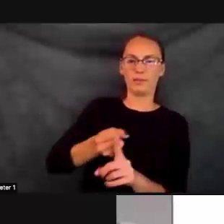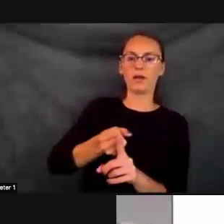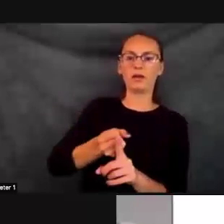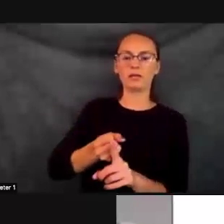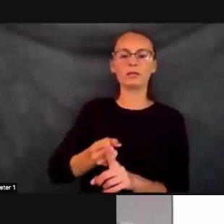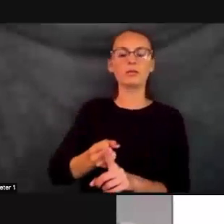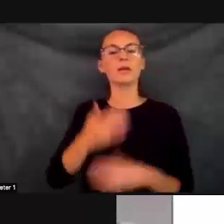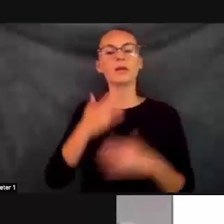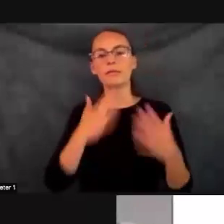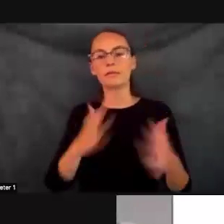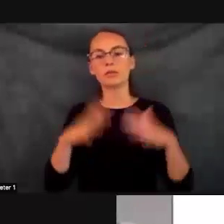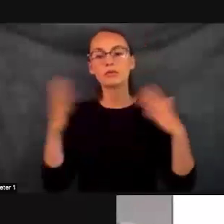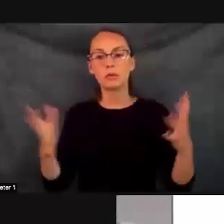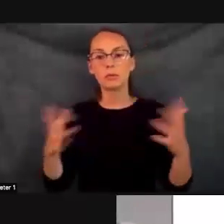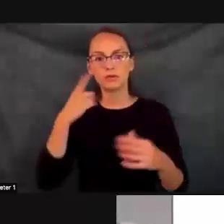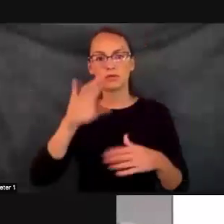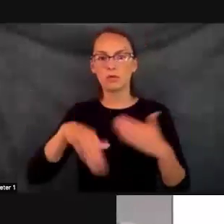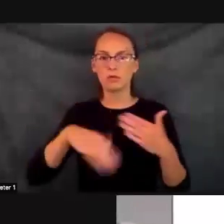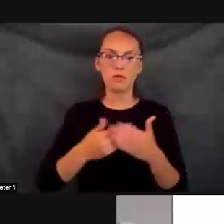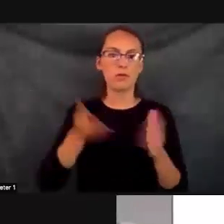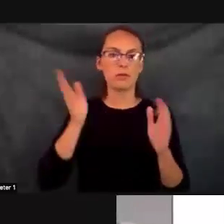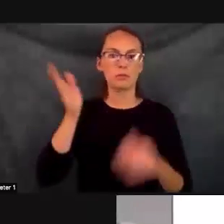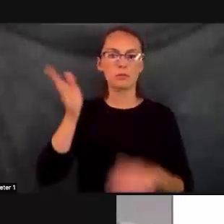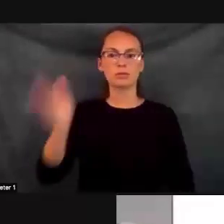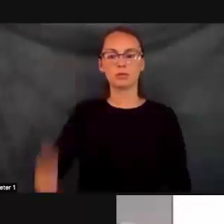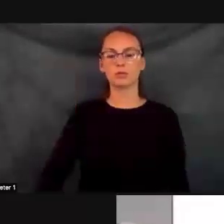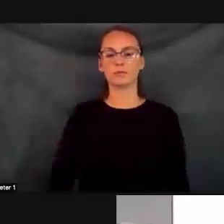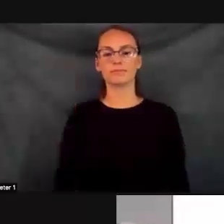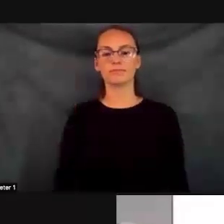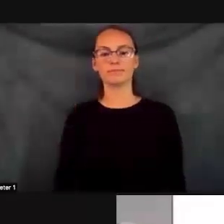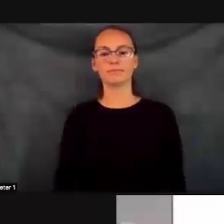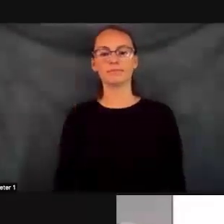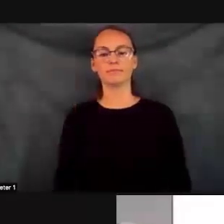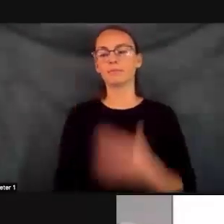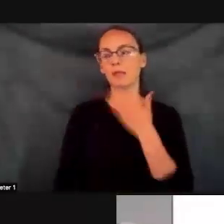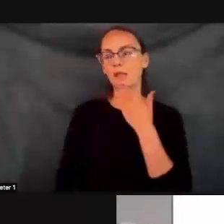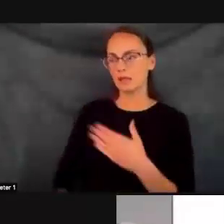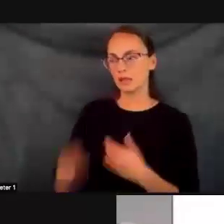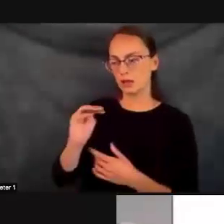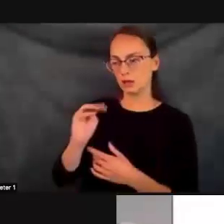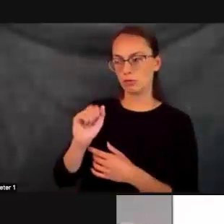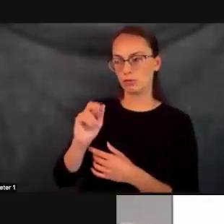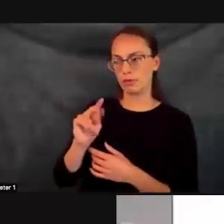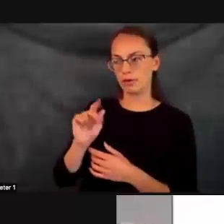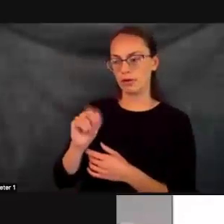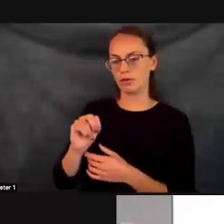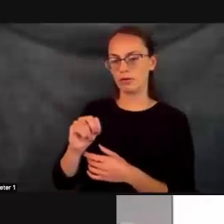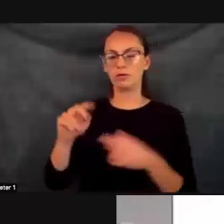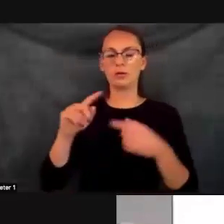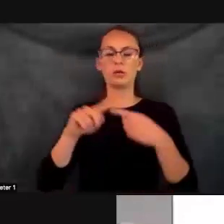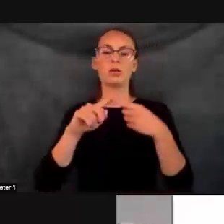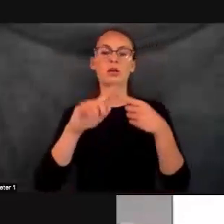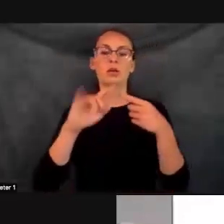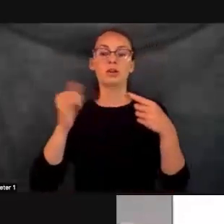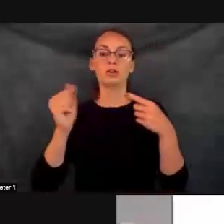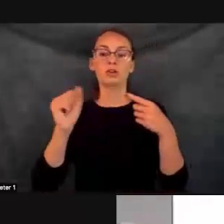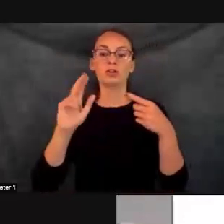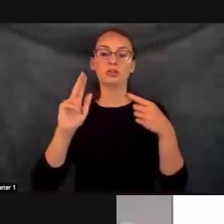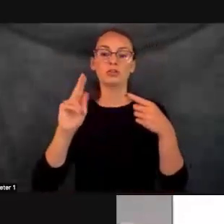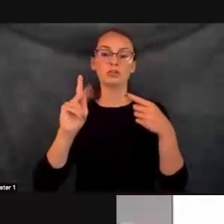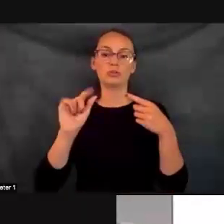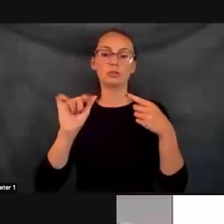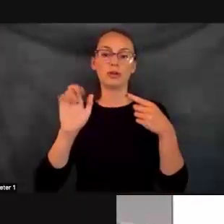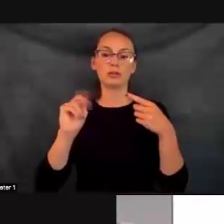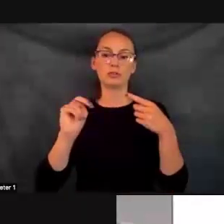hoy. Muchísimas gracias por tener las presentaciones. Gracias, señor Mannion. El próximo